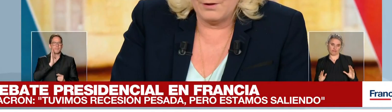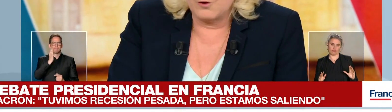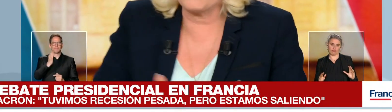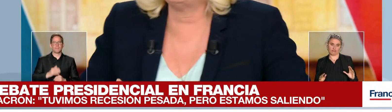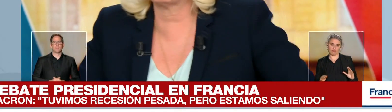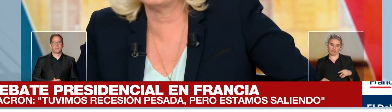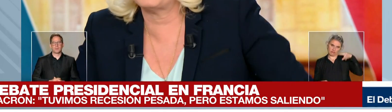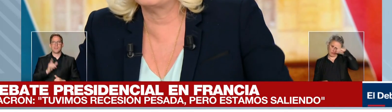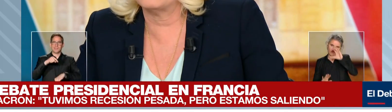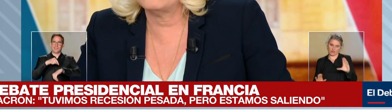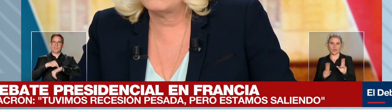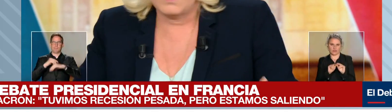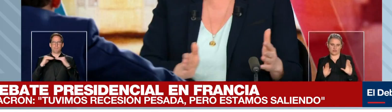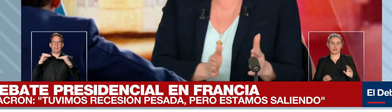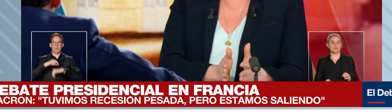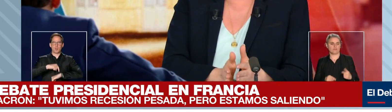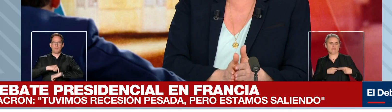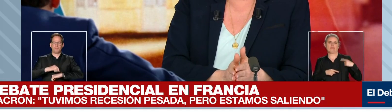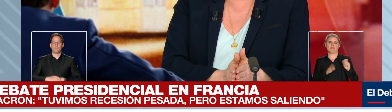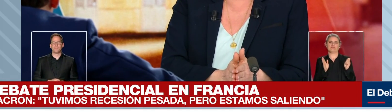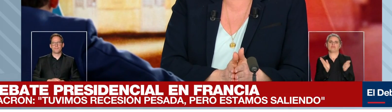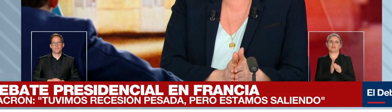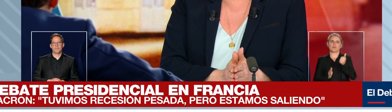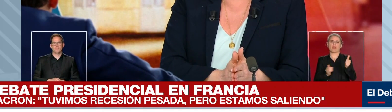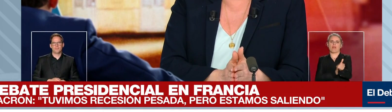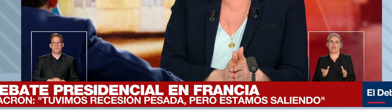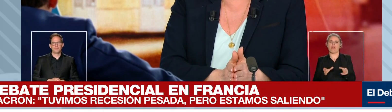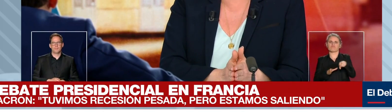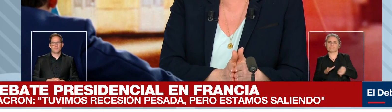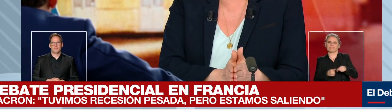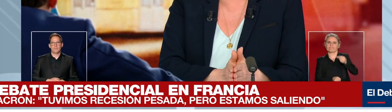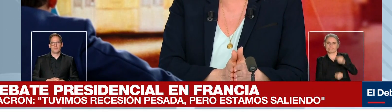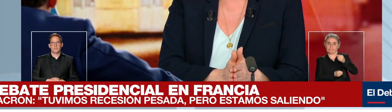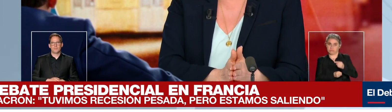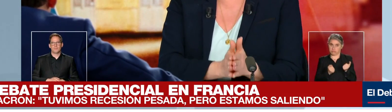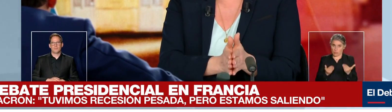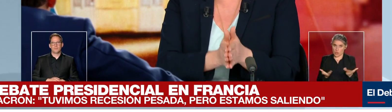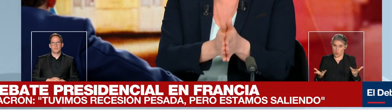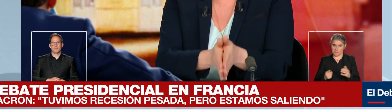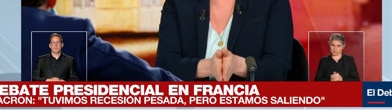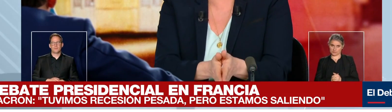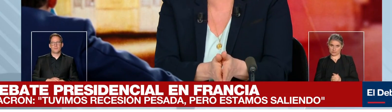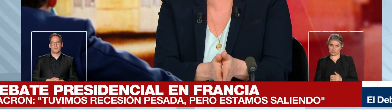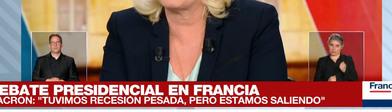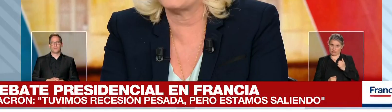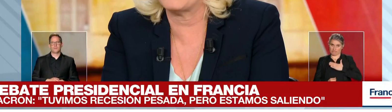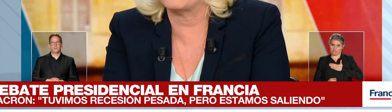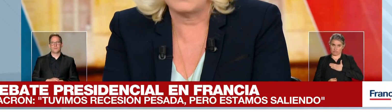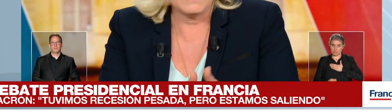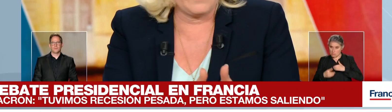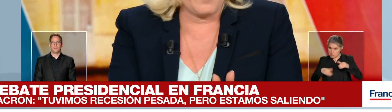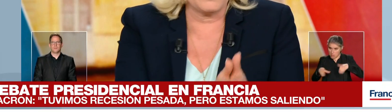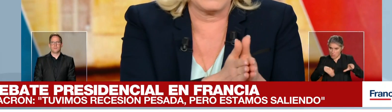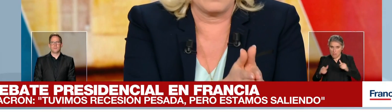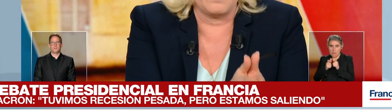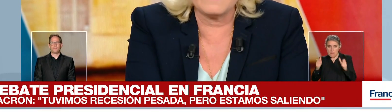¿qué ante la pandemia? ¿Qué habría hecho usted? Esto va a ser difícil, pero bueno. Durante el primer confinamiento, yo había propuesto fondos propios